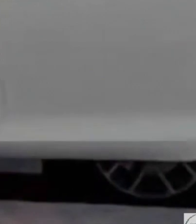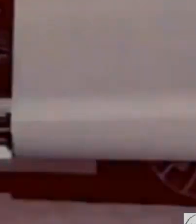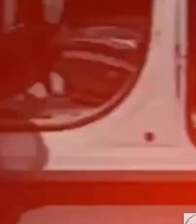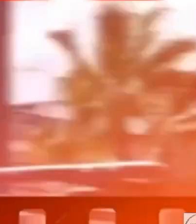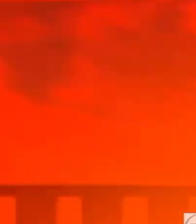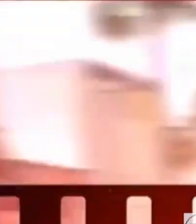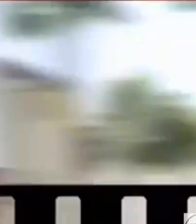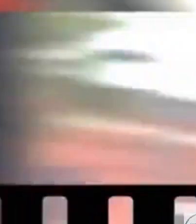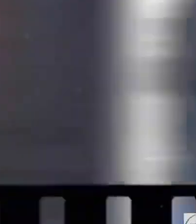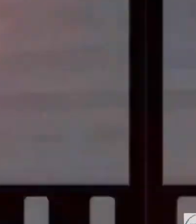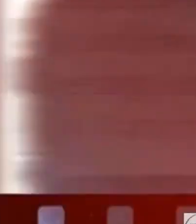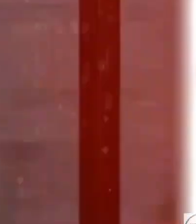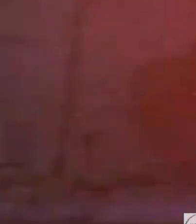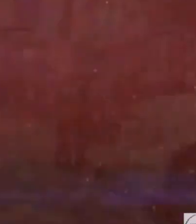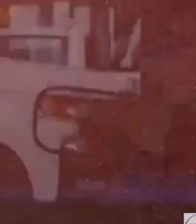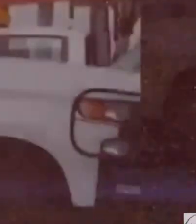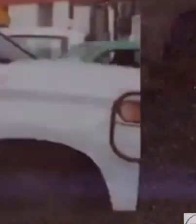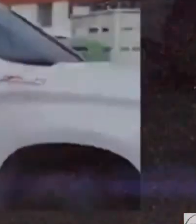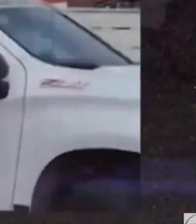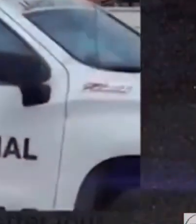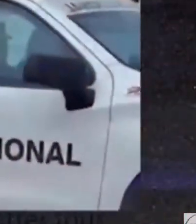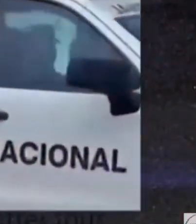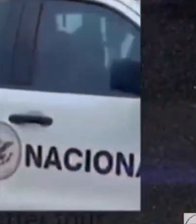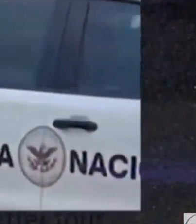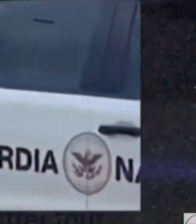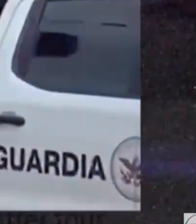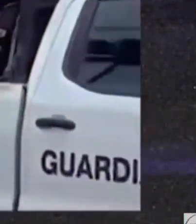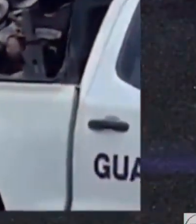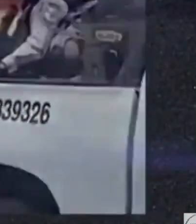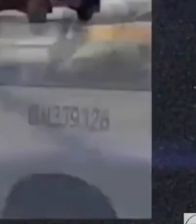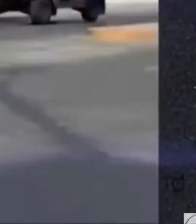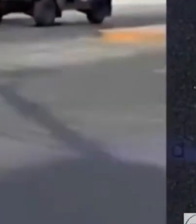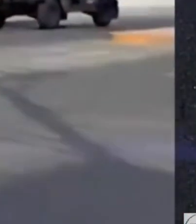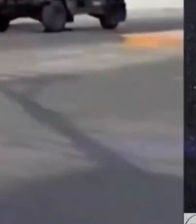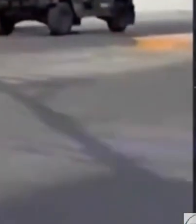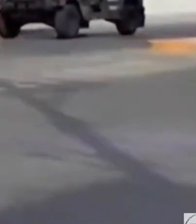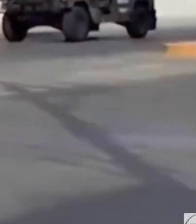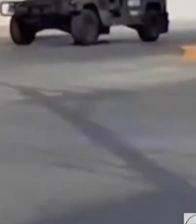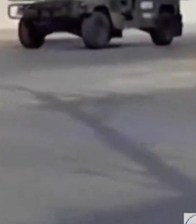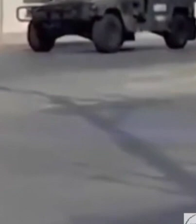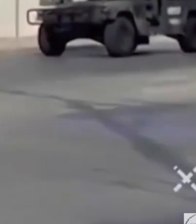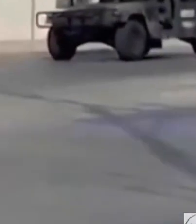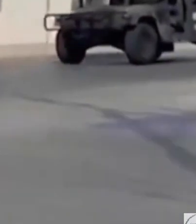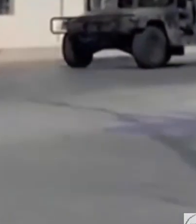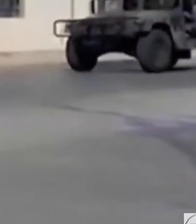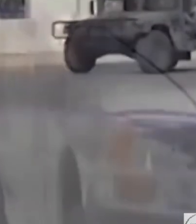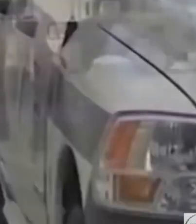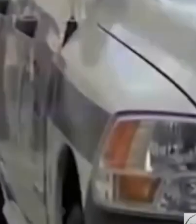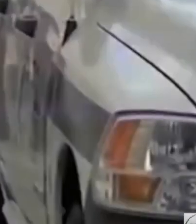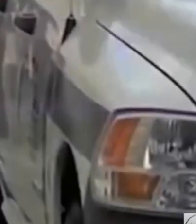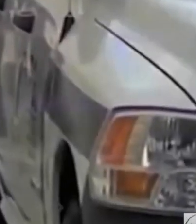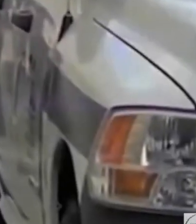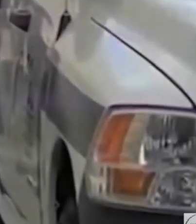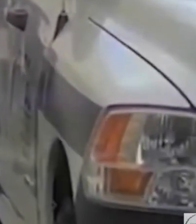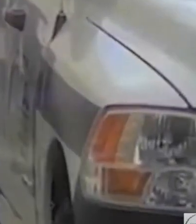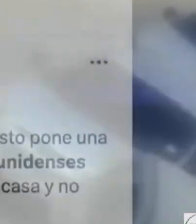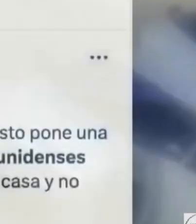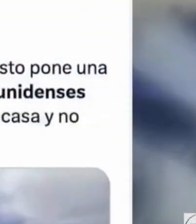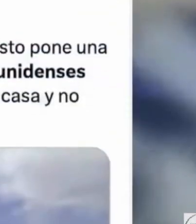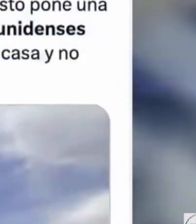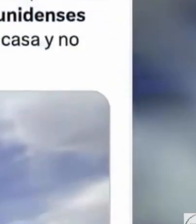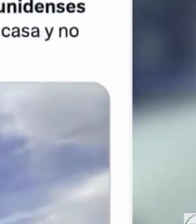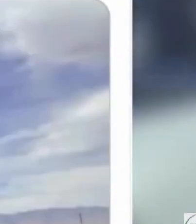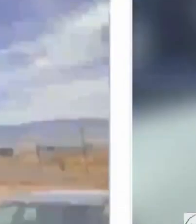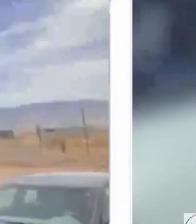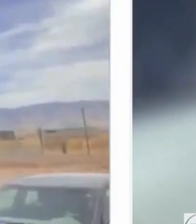La noticia del secuestro de 4 ciudadanos estadounidenses en Matamoros, Tamaulipas, y el homicidio de 2 de ellos reactivó en